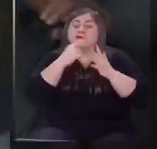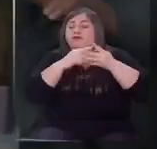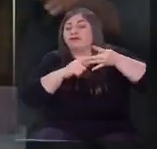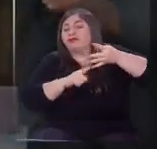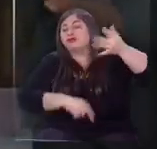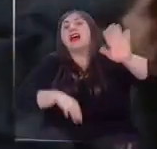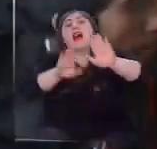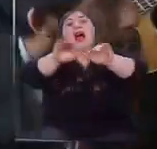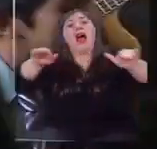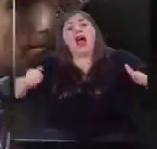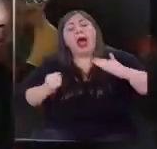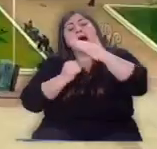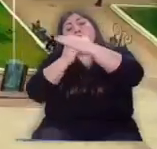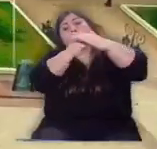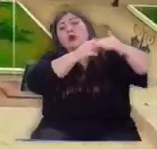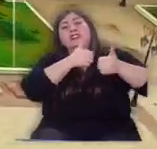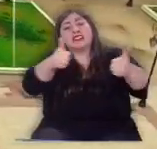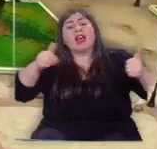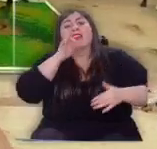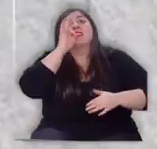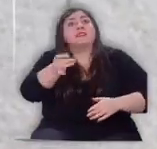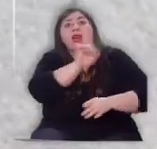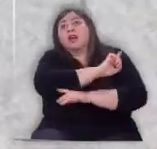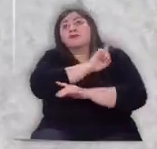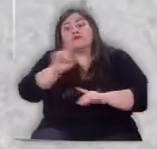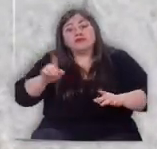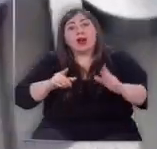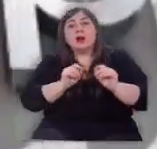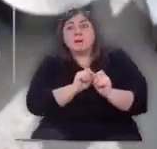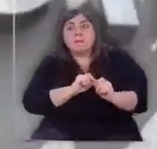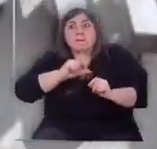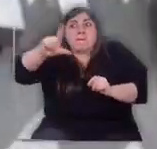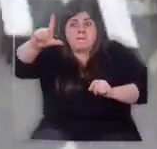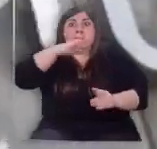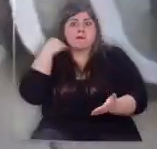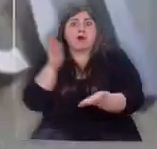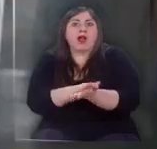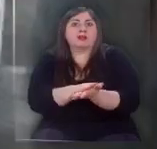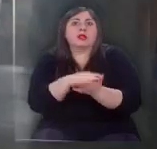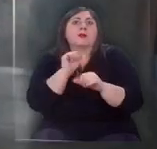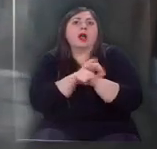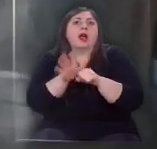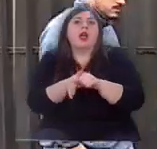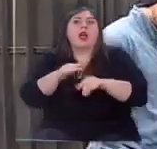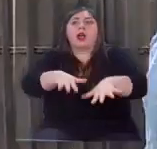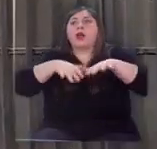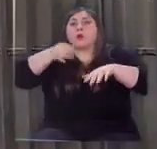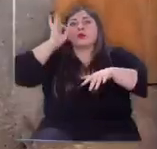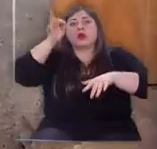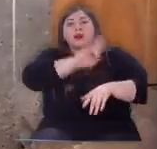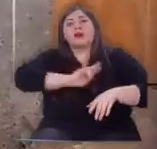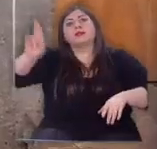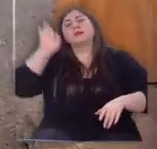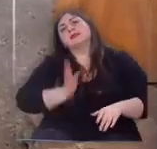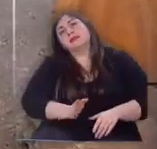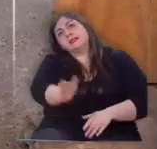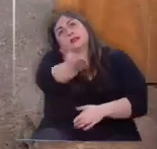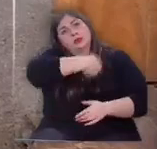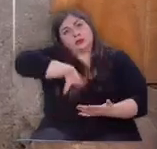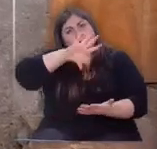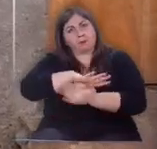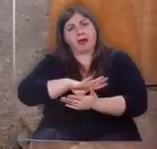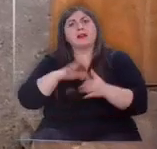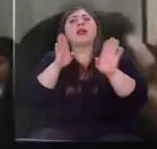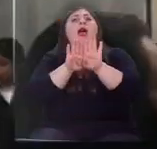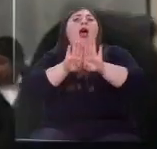pese al llamado de las autoridades y al creciente número de víctimas por coronavirus. Las reuniones religiosas han continuado en nuestro país. Las